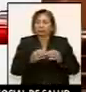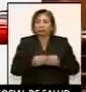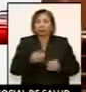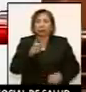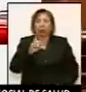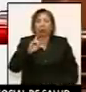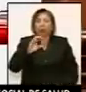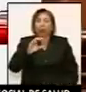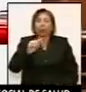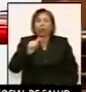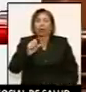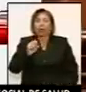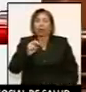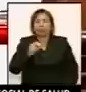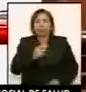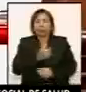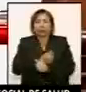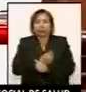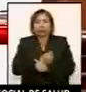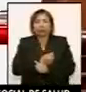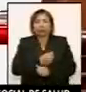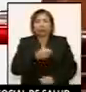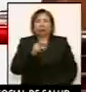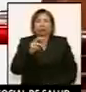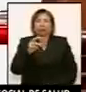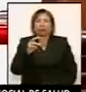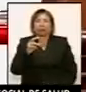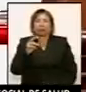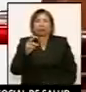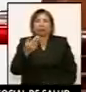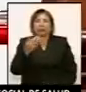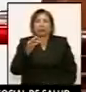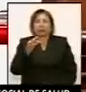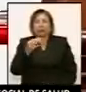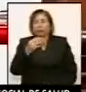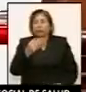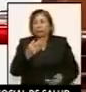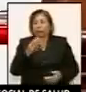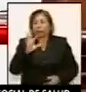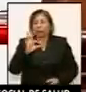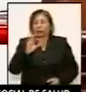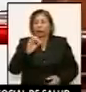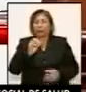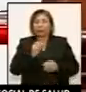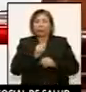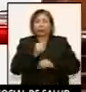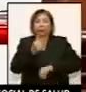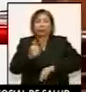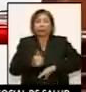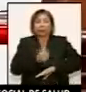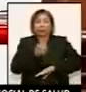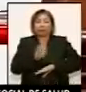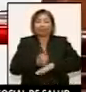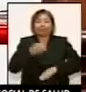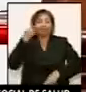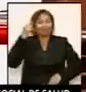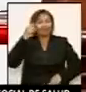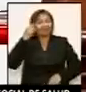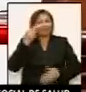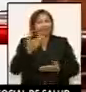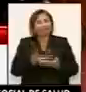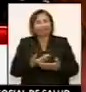provincia de Lucanas con ocasión de celebrar este 8 de abril de 2019 sus 90 años de aniversario de creación